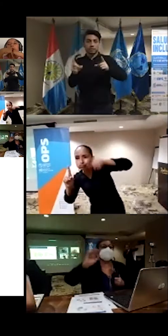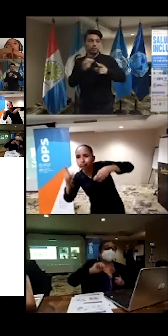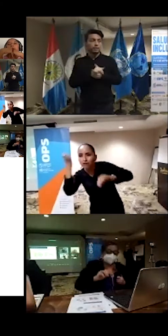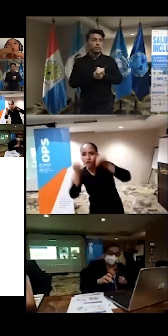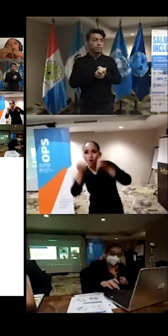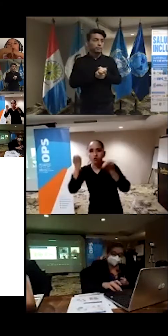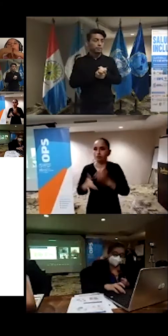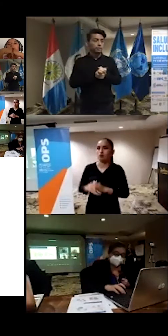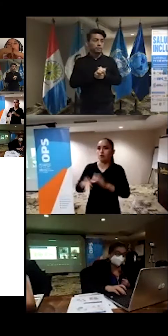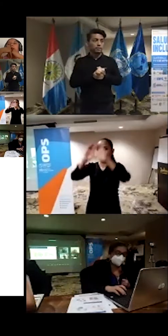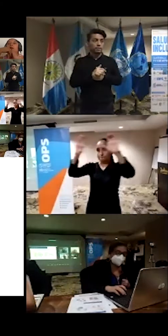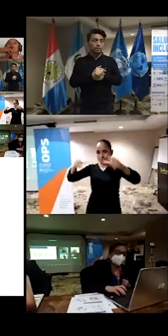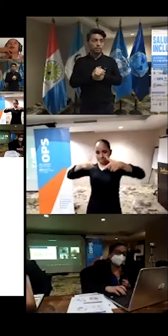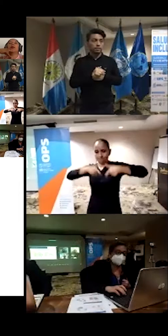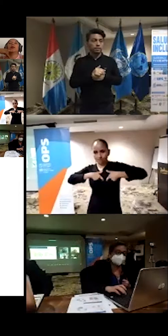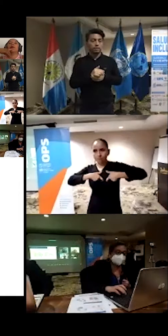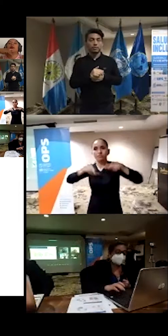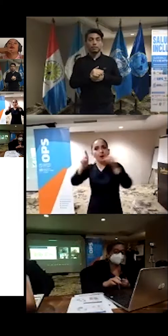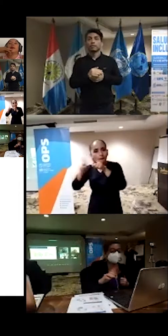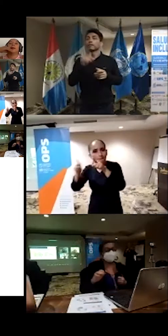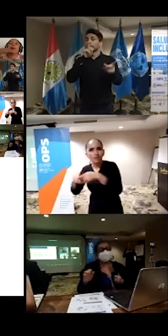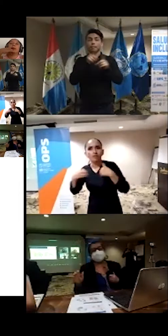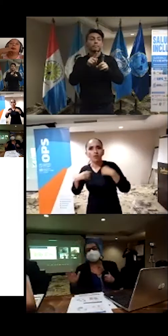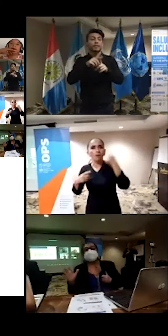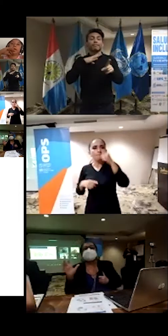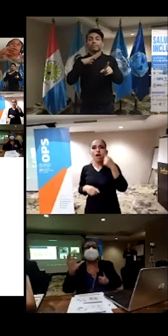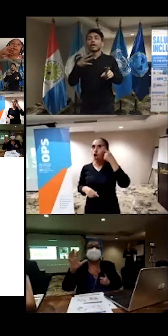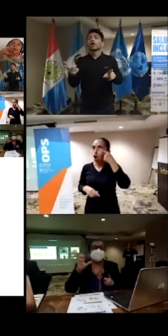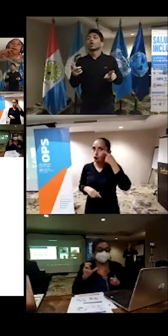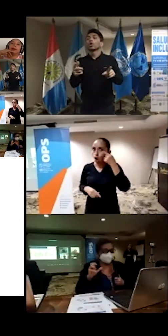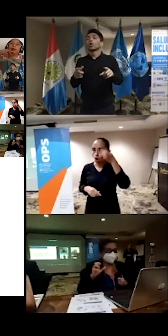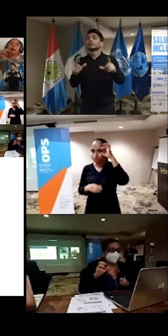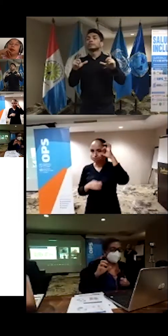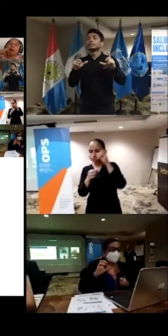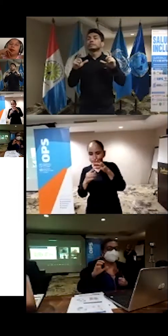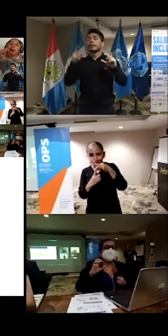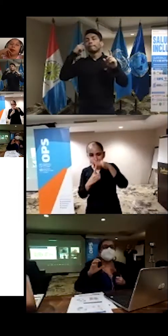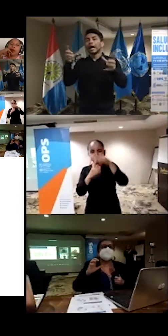y también tenemos una comisión nacional para la salud ocular. ¿Qué significa?